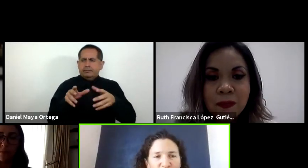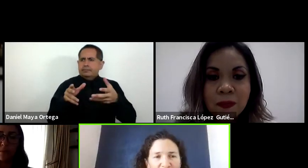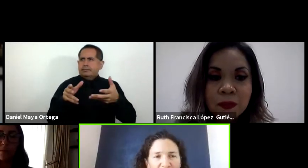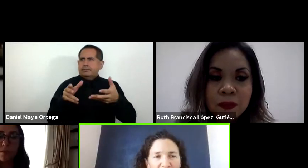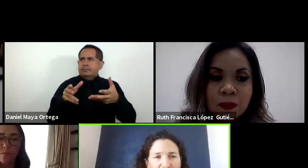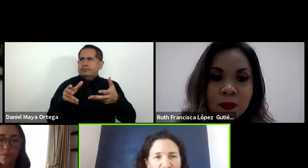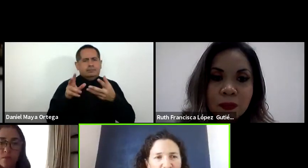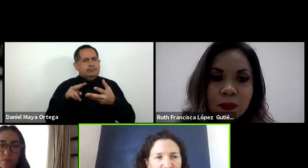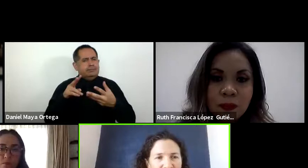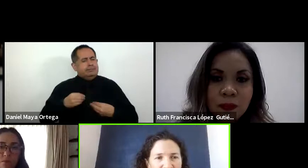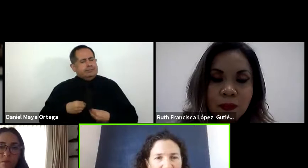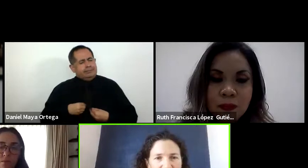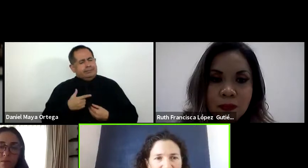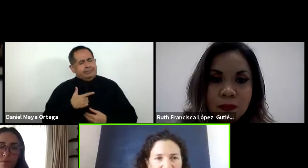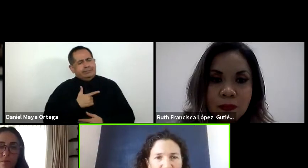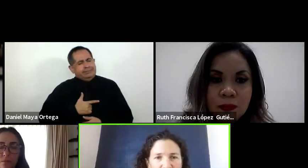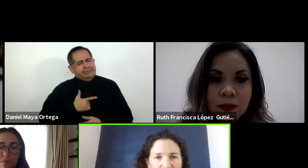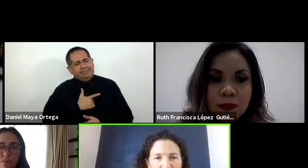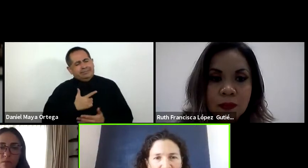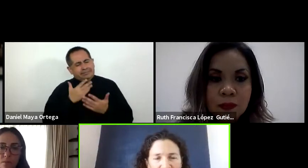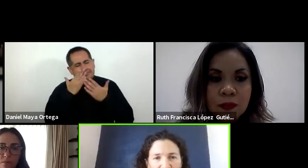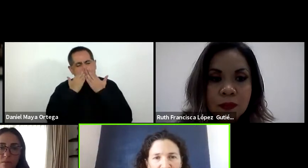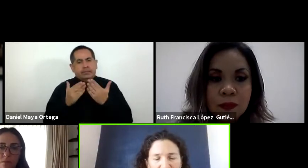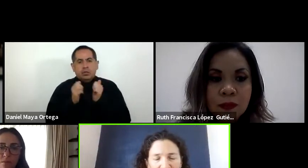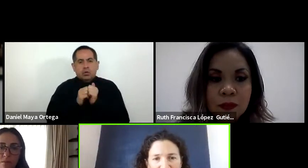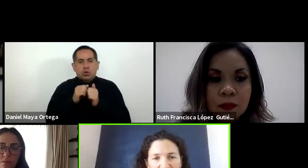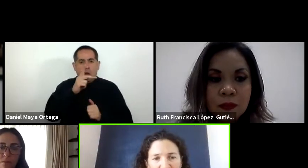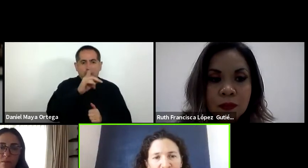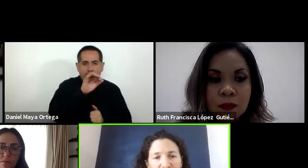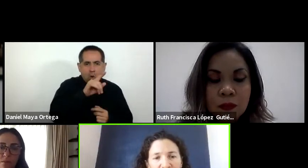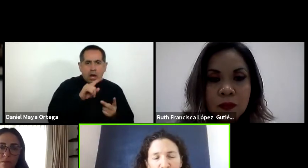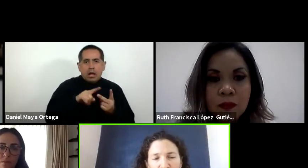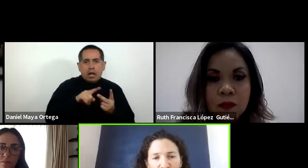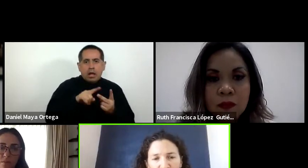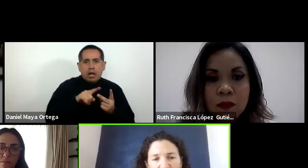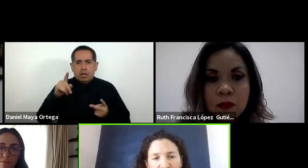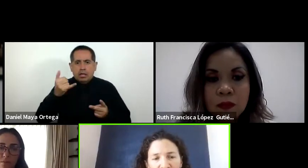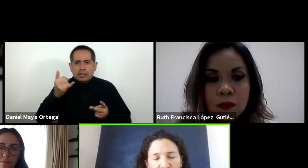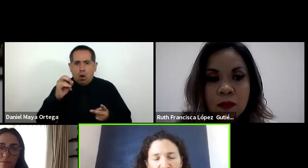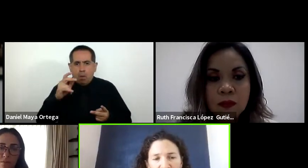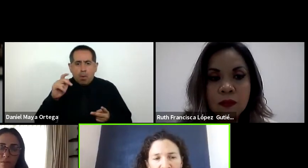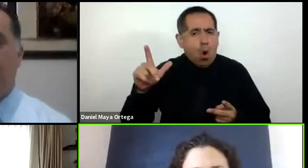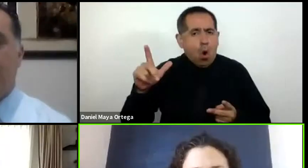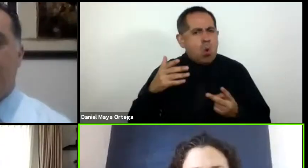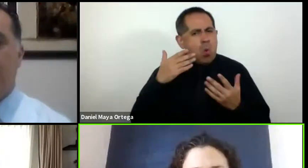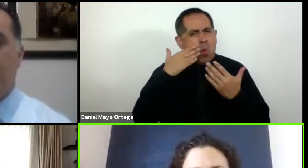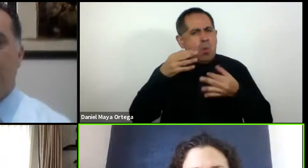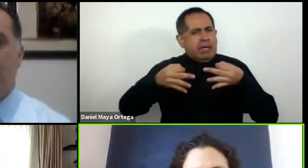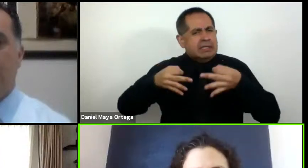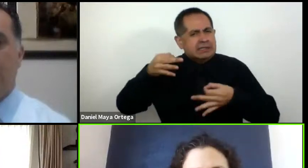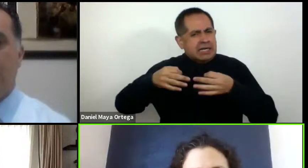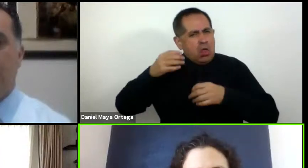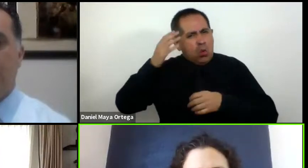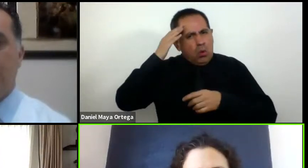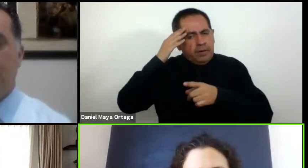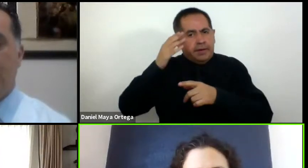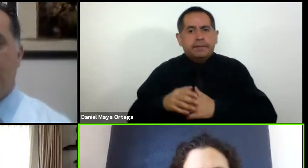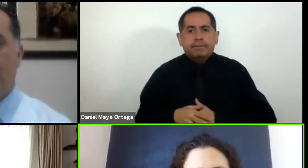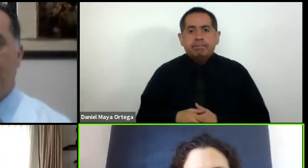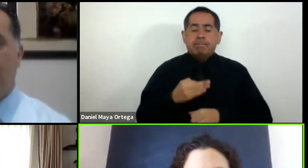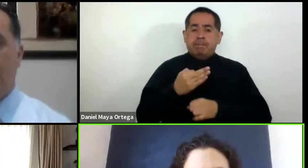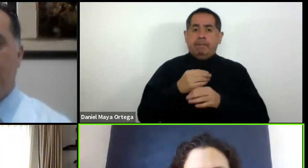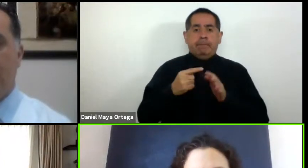Me da mucha alegría poder compartir la mesa con Paula, con el magistrado. Y bueno, estoy el día de hoy aquí para compartirles la experiencia